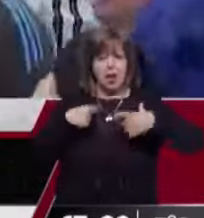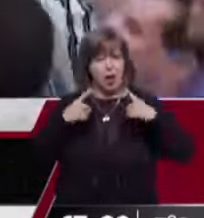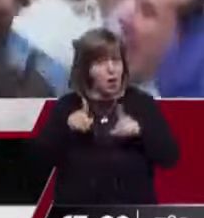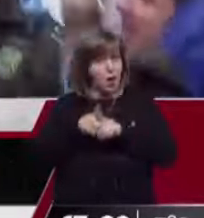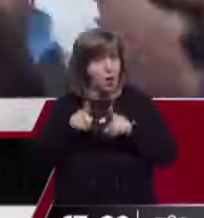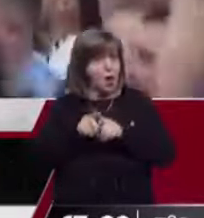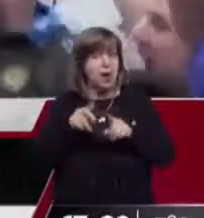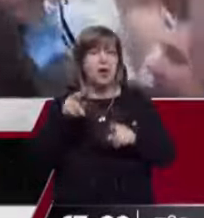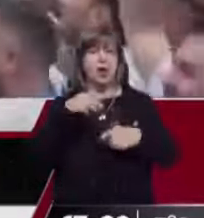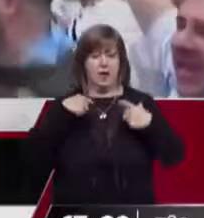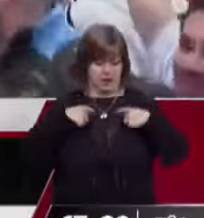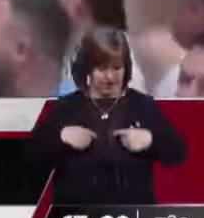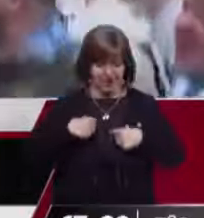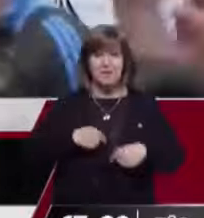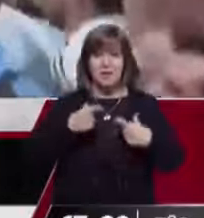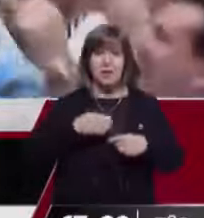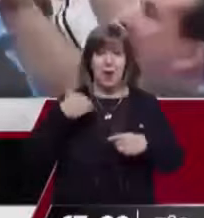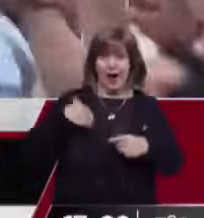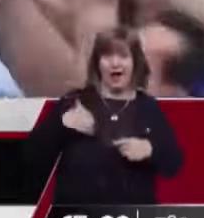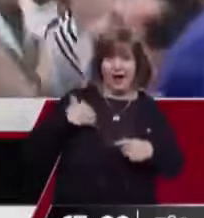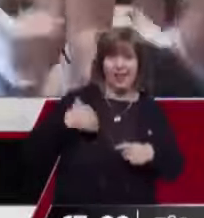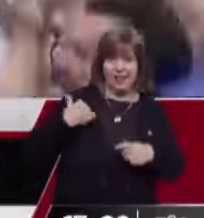países que están con la camiseta argentina también.